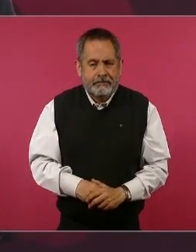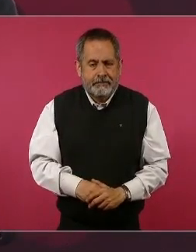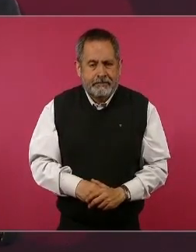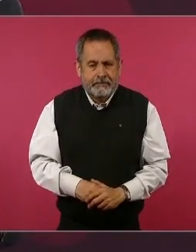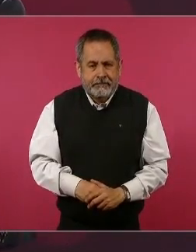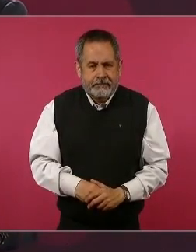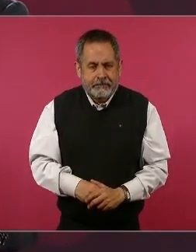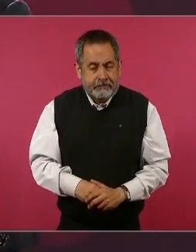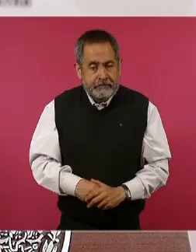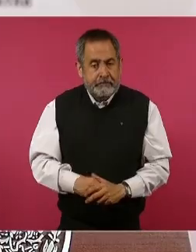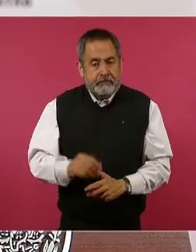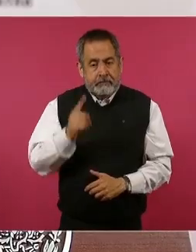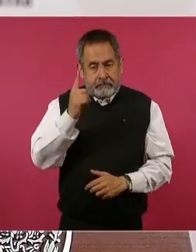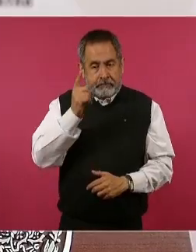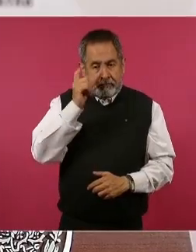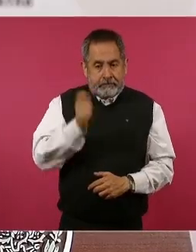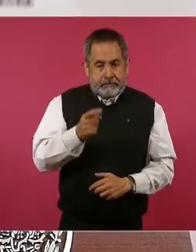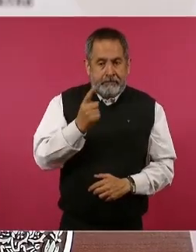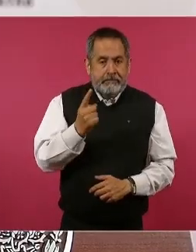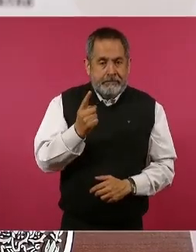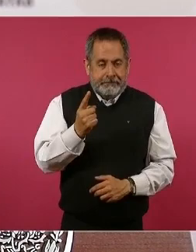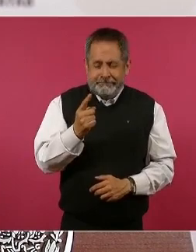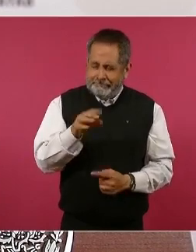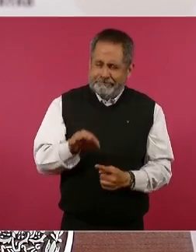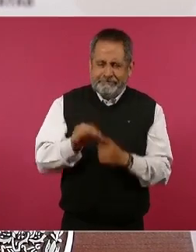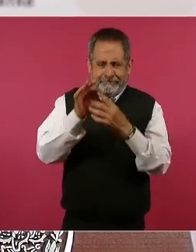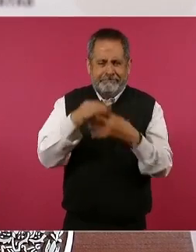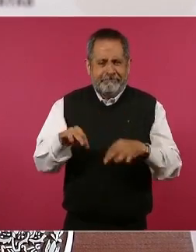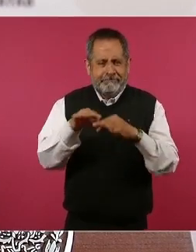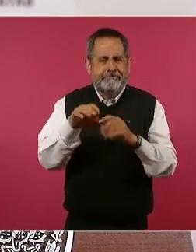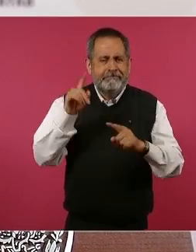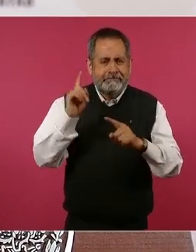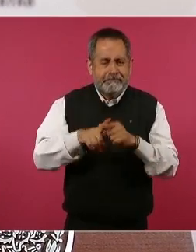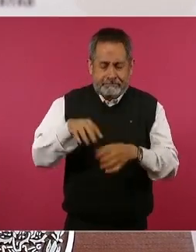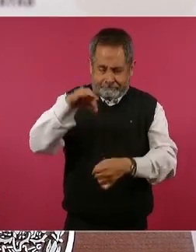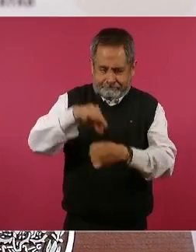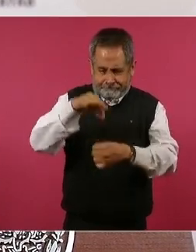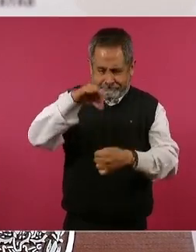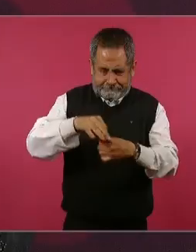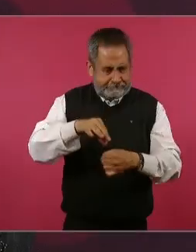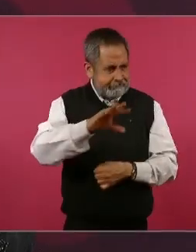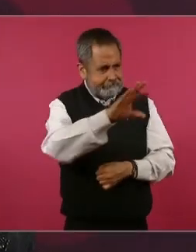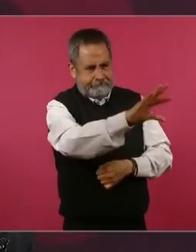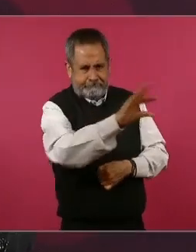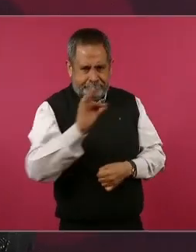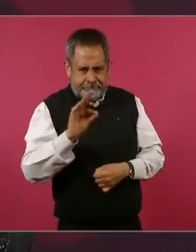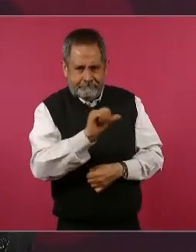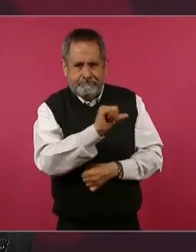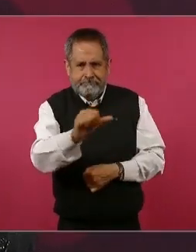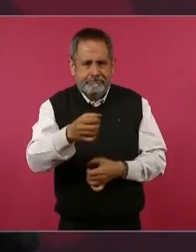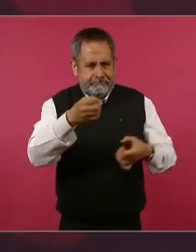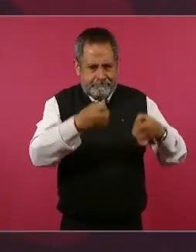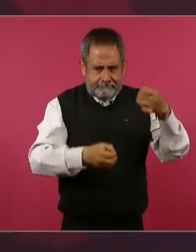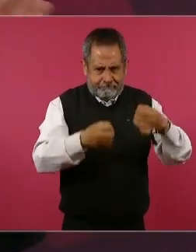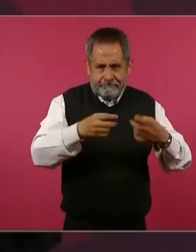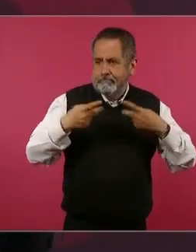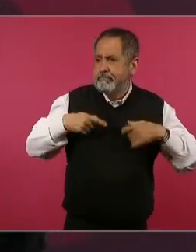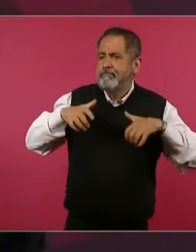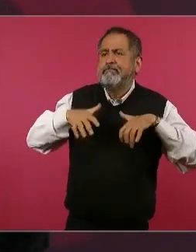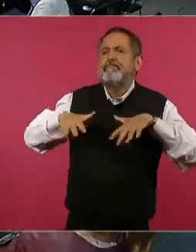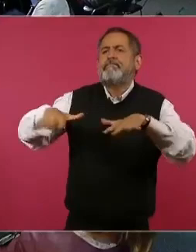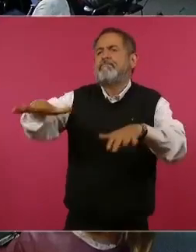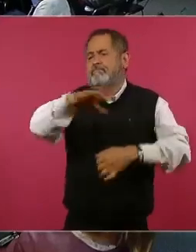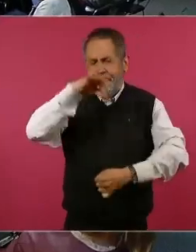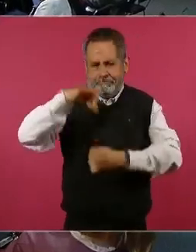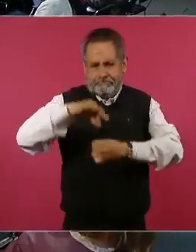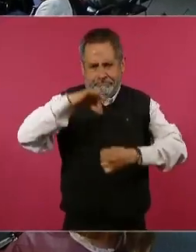un asunto que es esencial es la elección de los jueces, que el pueblo los elige. Eso sí es